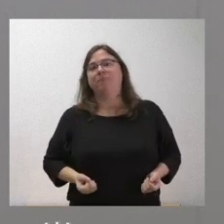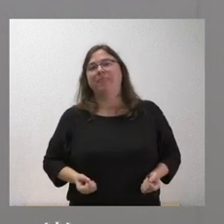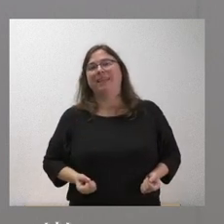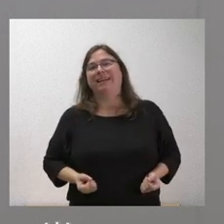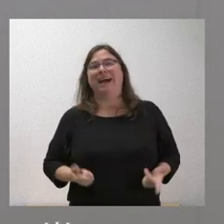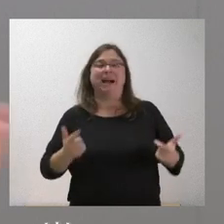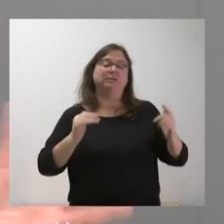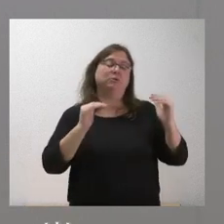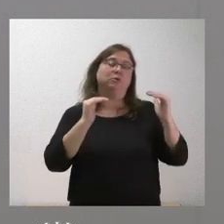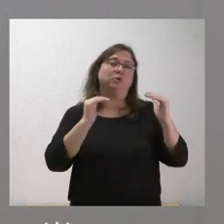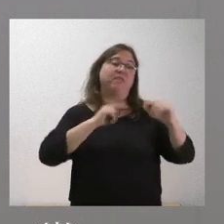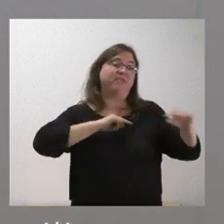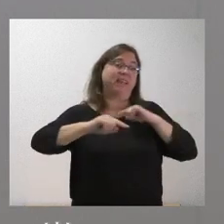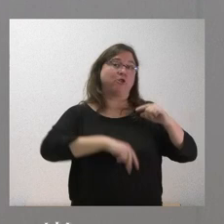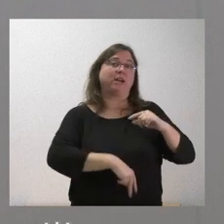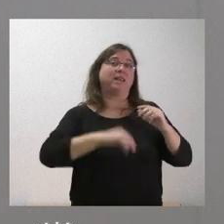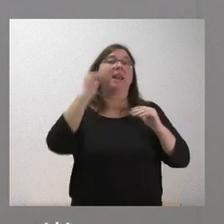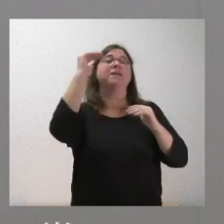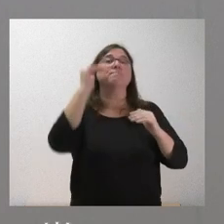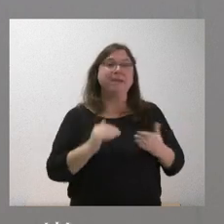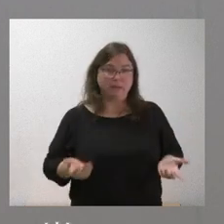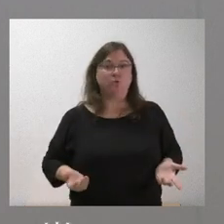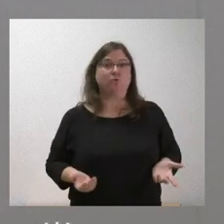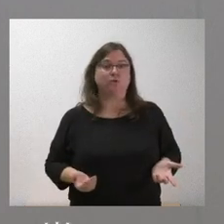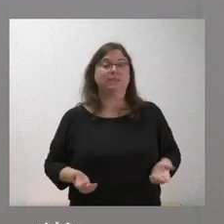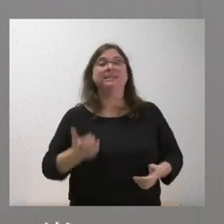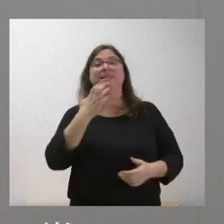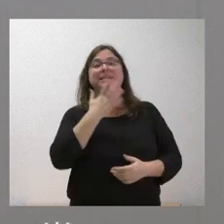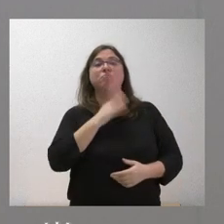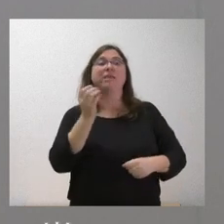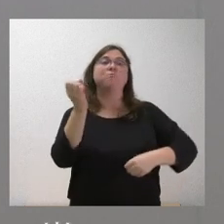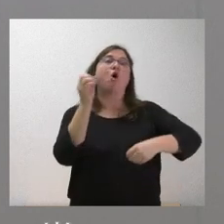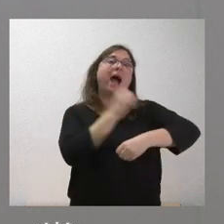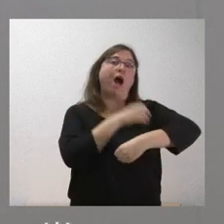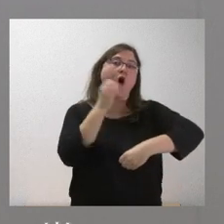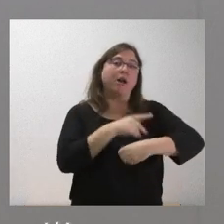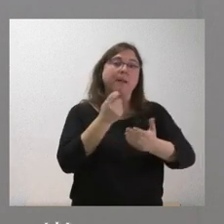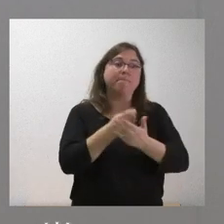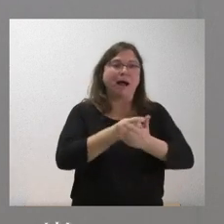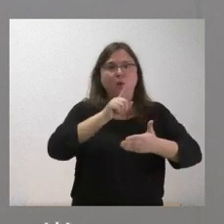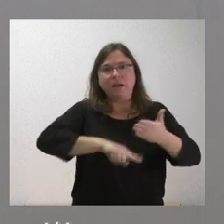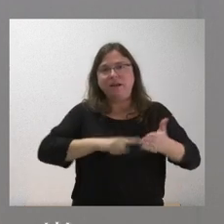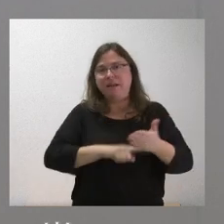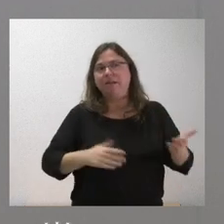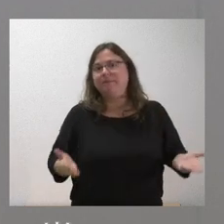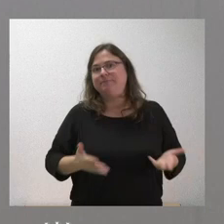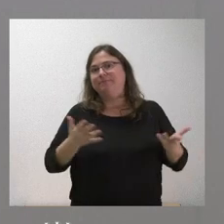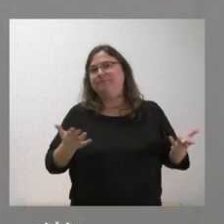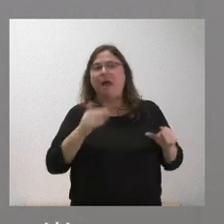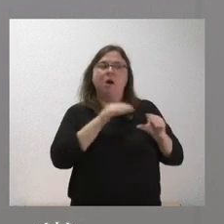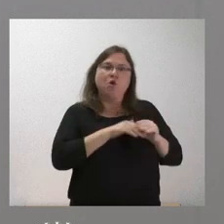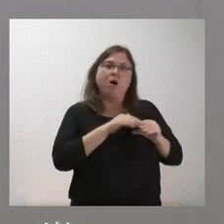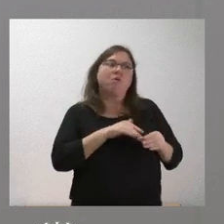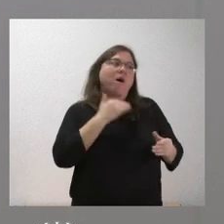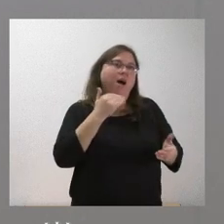retributivo del director general del serla si podemos ahorrarnos el pago de ese alquiler estas son cosas que también